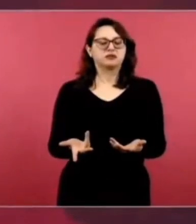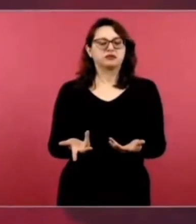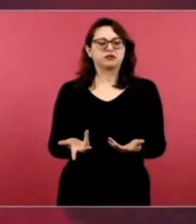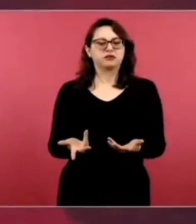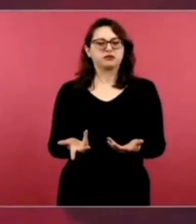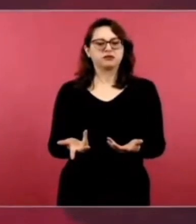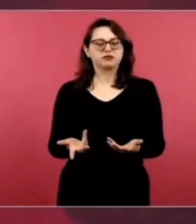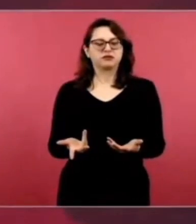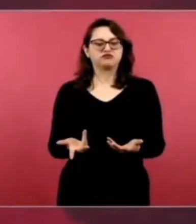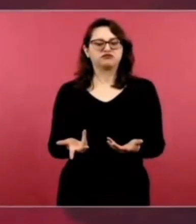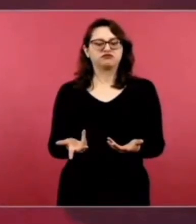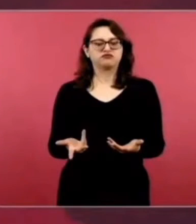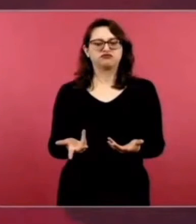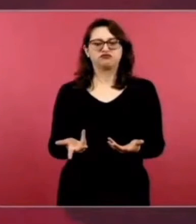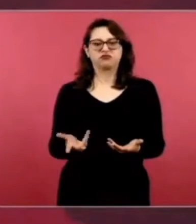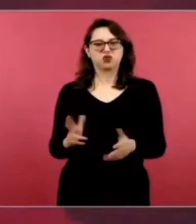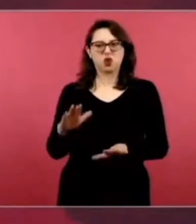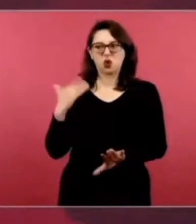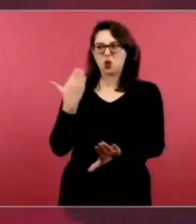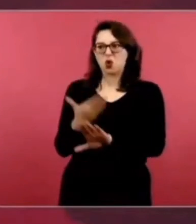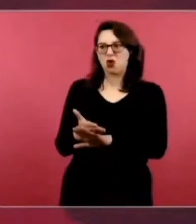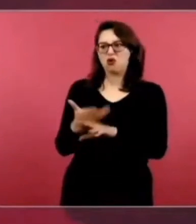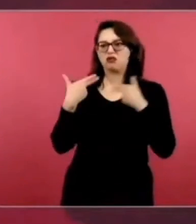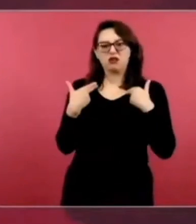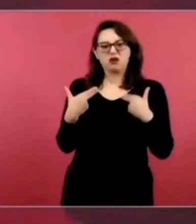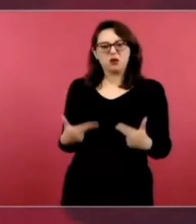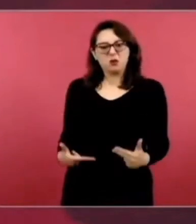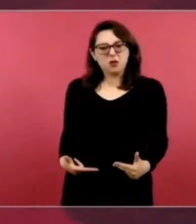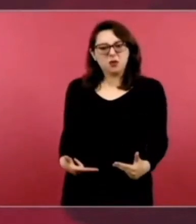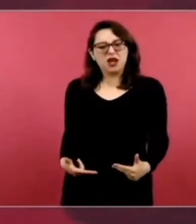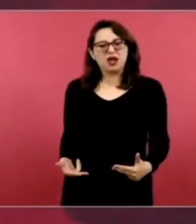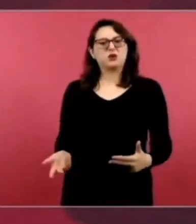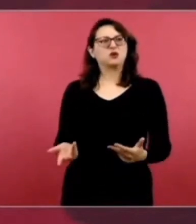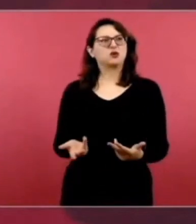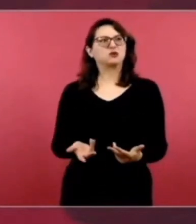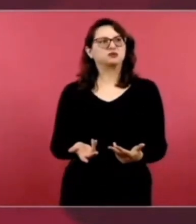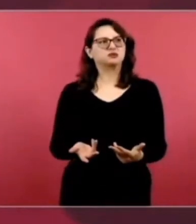una política inhumana,